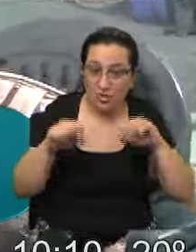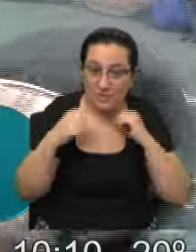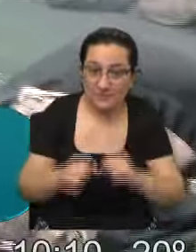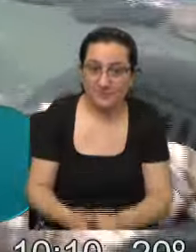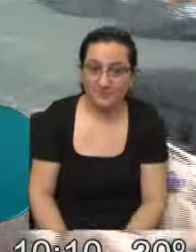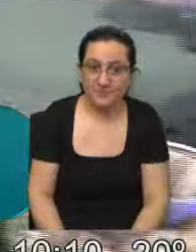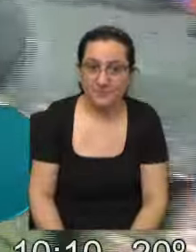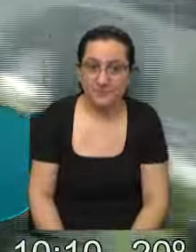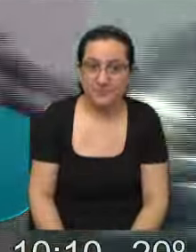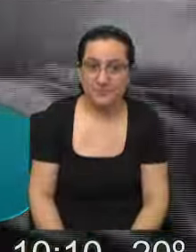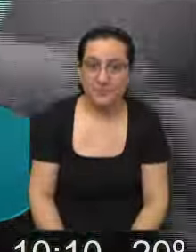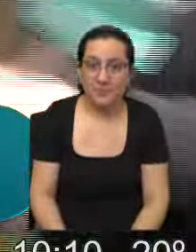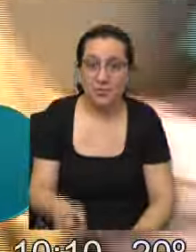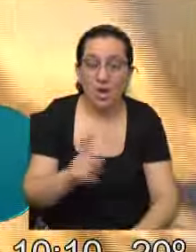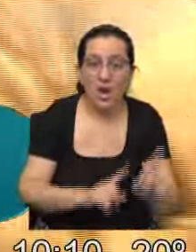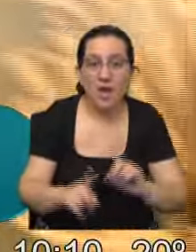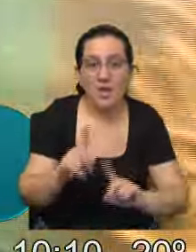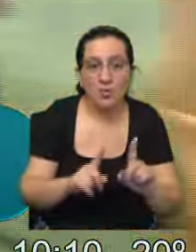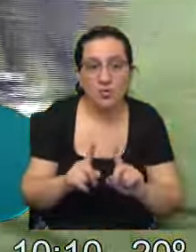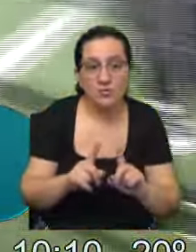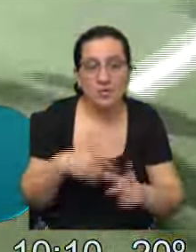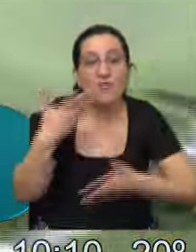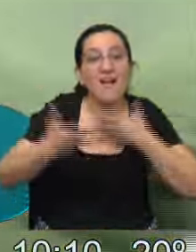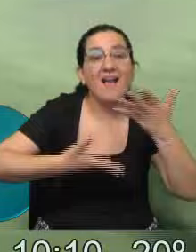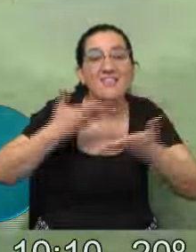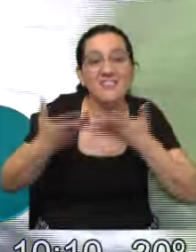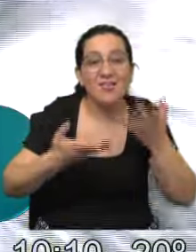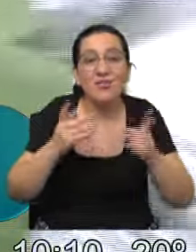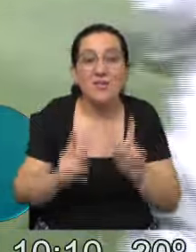ensayando sin embargo hay algunos lo van cantando